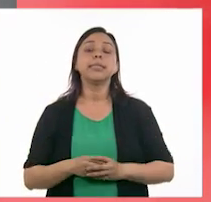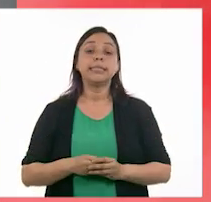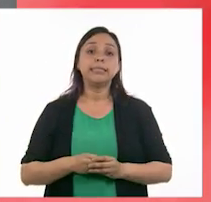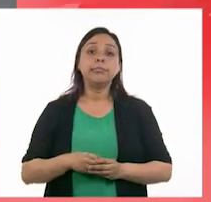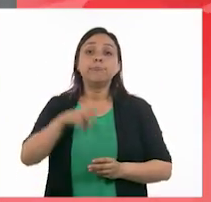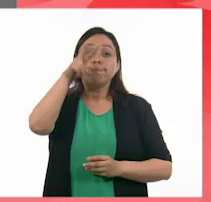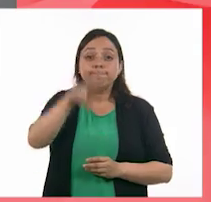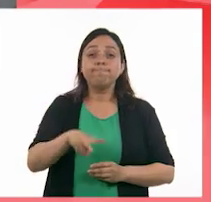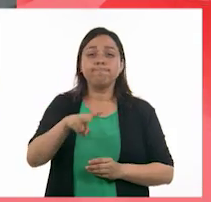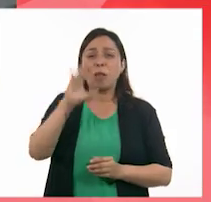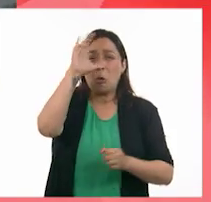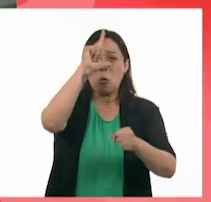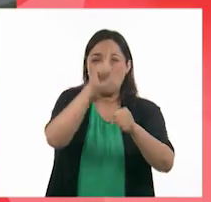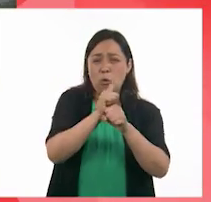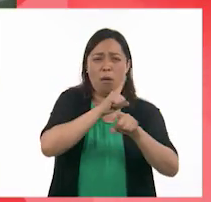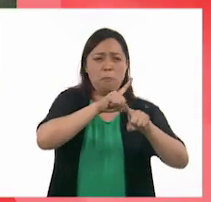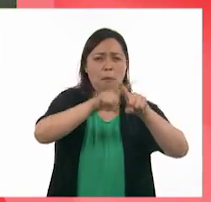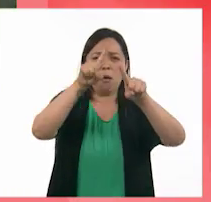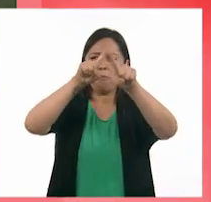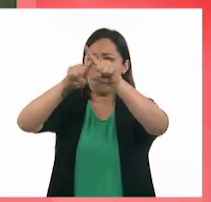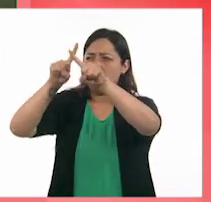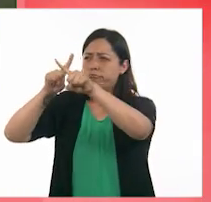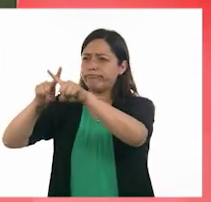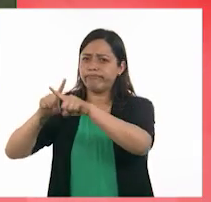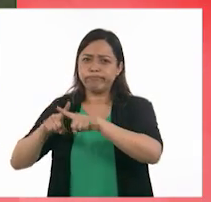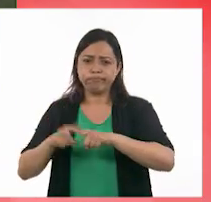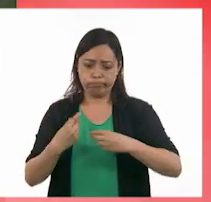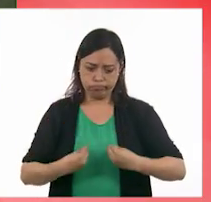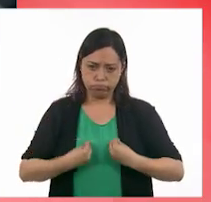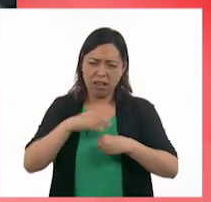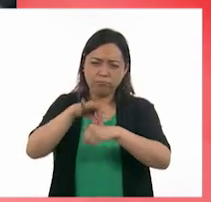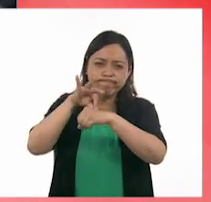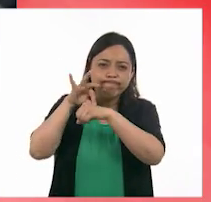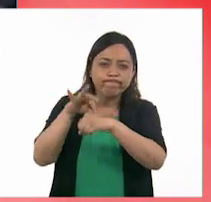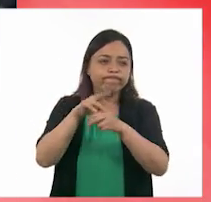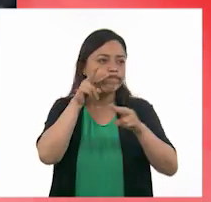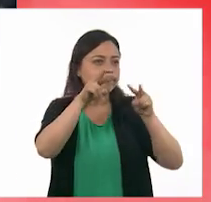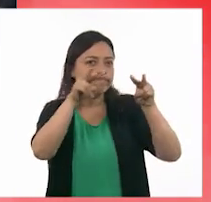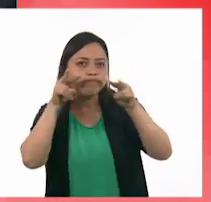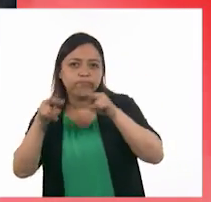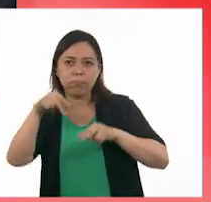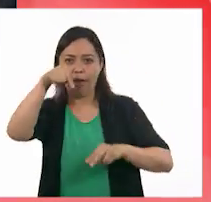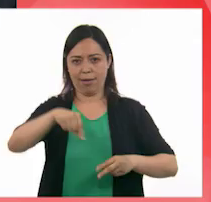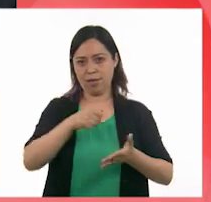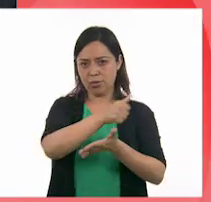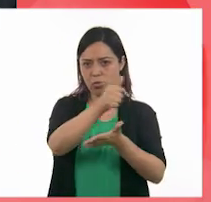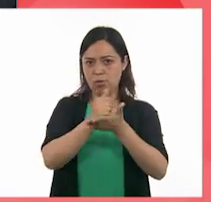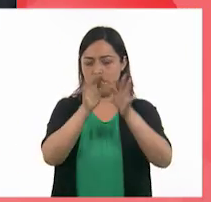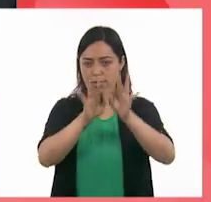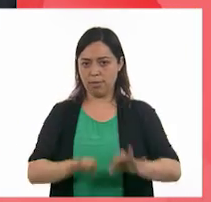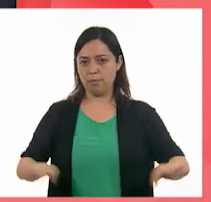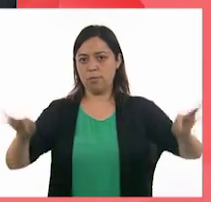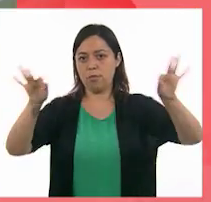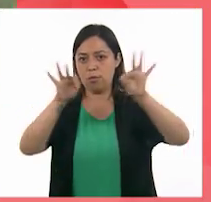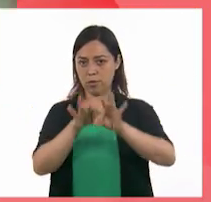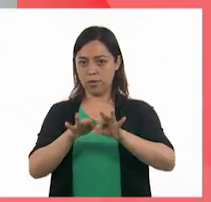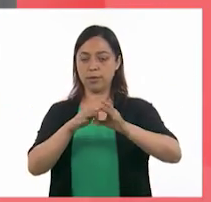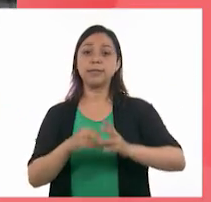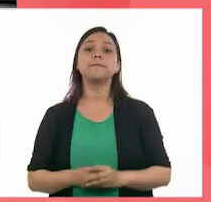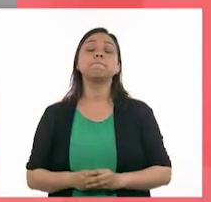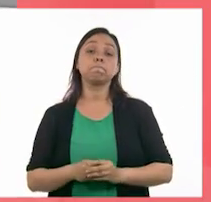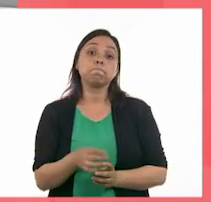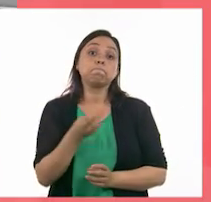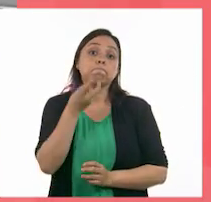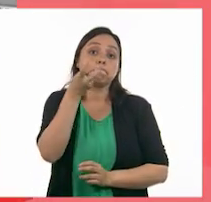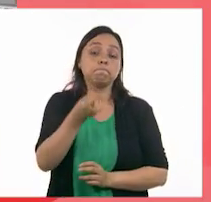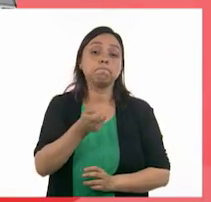una diversidad cultural que podemos vivir los que están aquí en esta ciudad tan importante, y que bueno, a final de cuentas, por